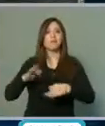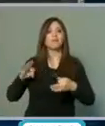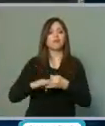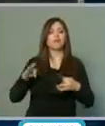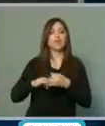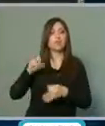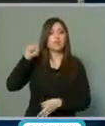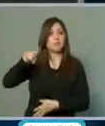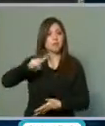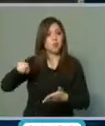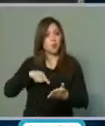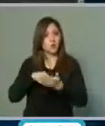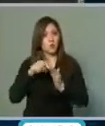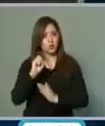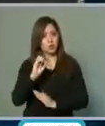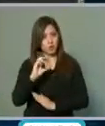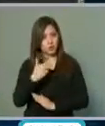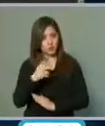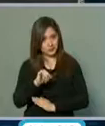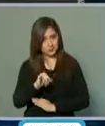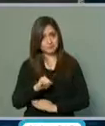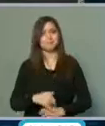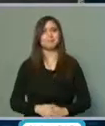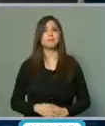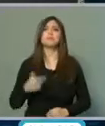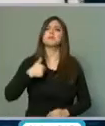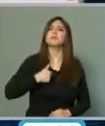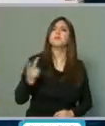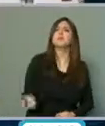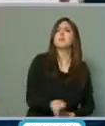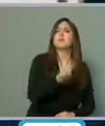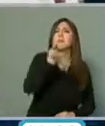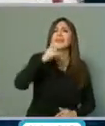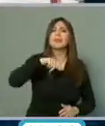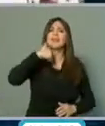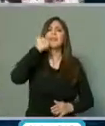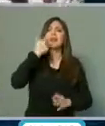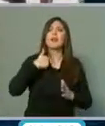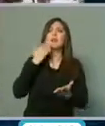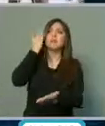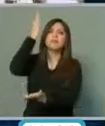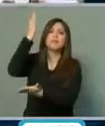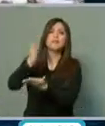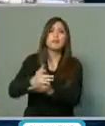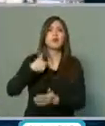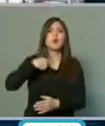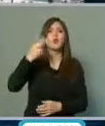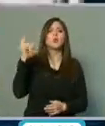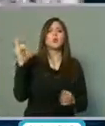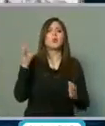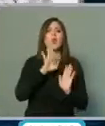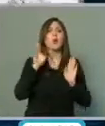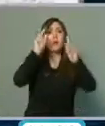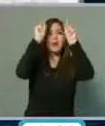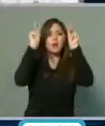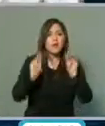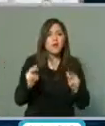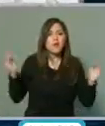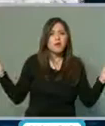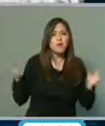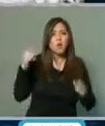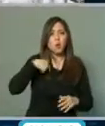la parte de si queremos hacer turismo de nieve, por ejemplo, podemos ir a Sochi, pero también si queremos ir a la